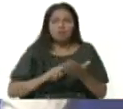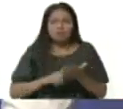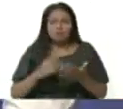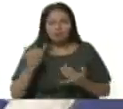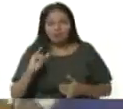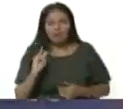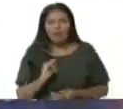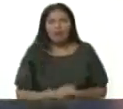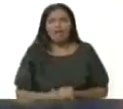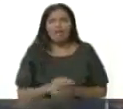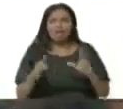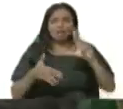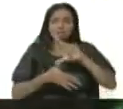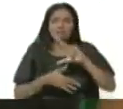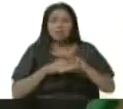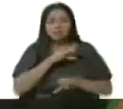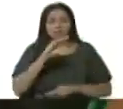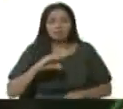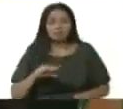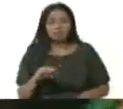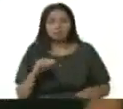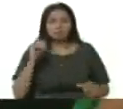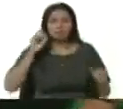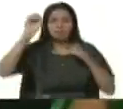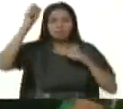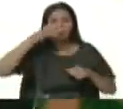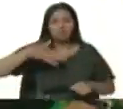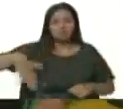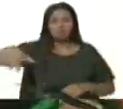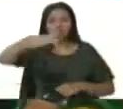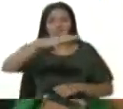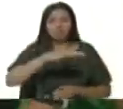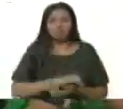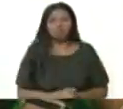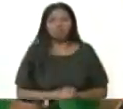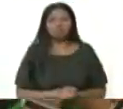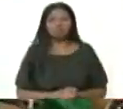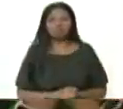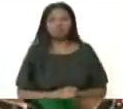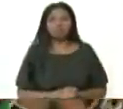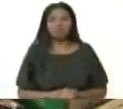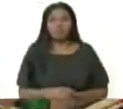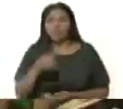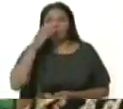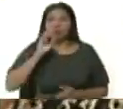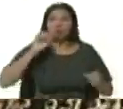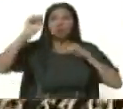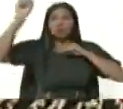en América Latina y el Caribe. El superpueblo.